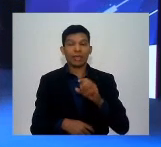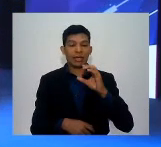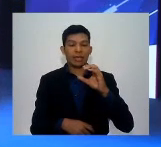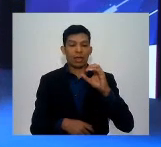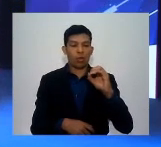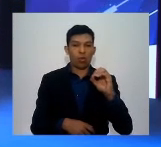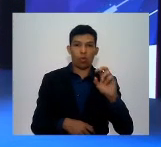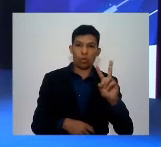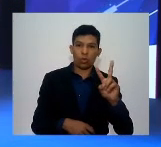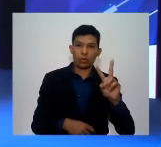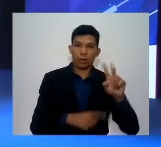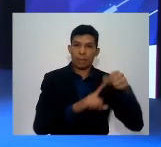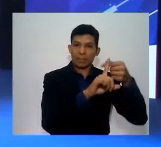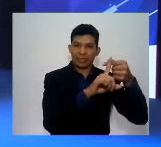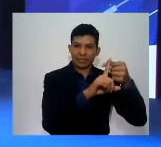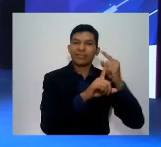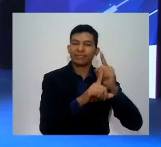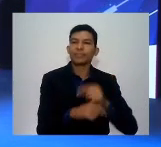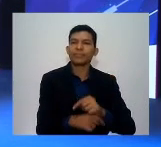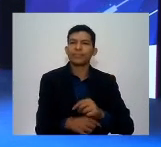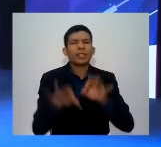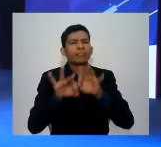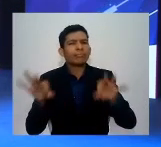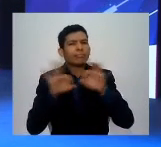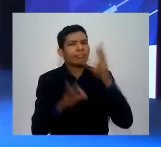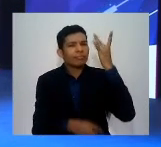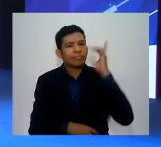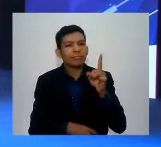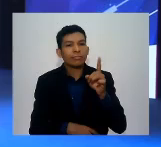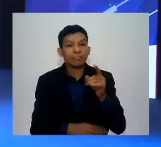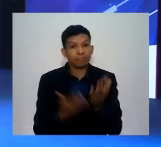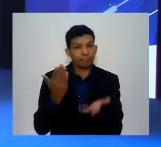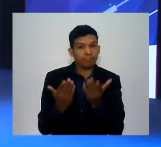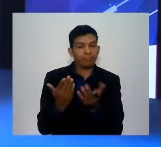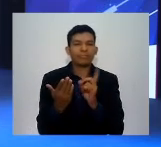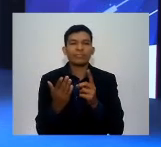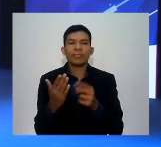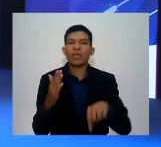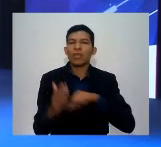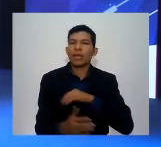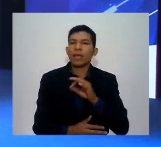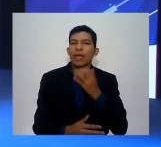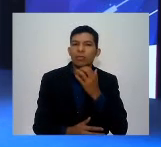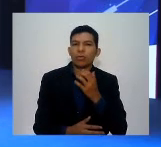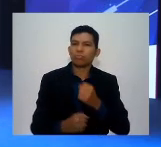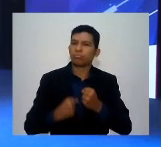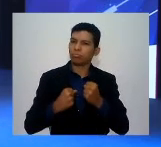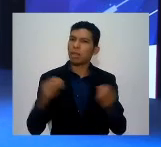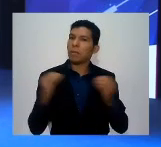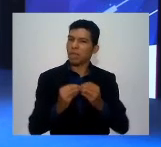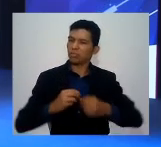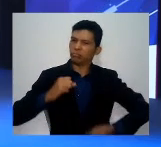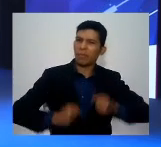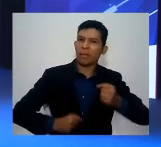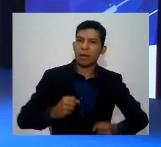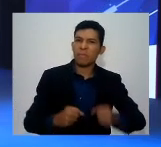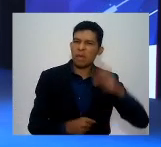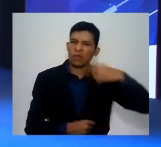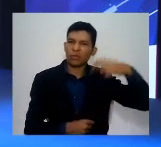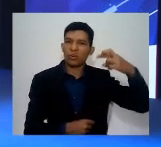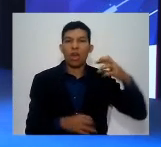no. Entonces, otra forma en que los dispositivos biomédicos, en que la tecnología, la ingeniería entra en la vida diaria.